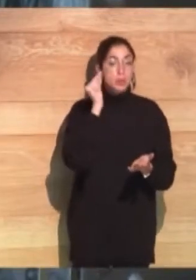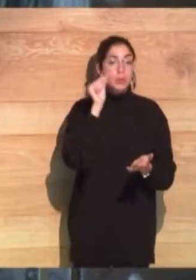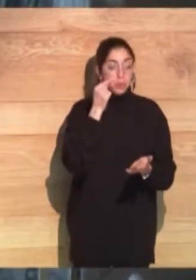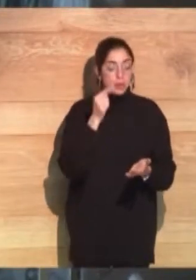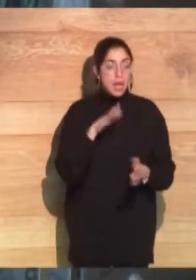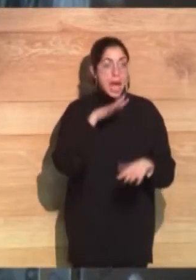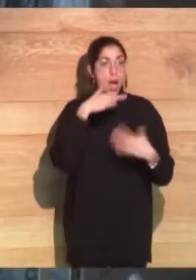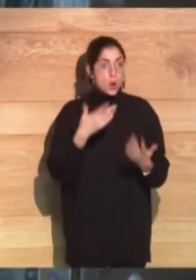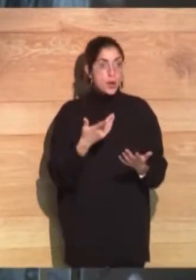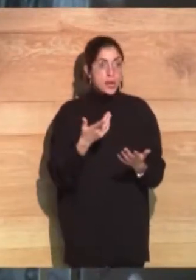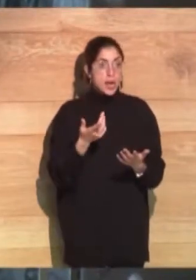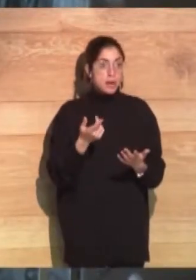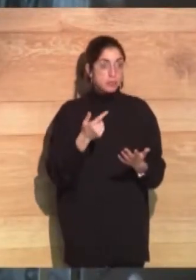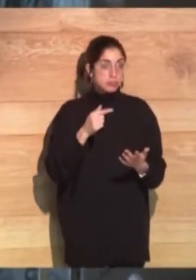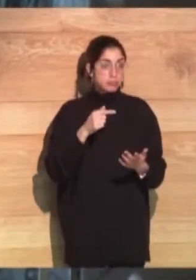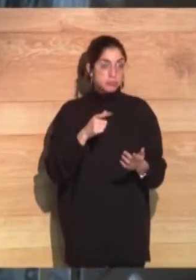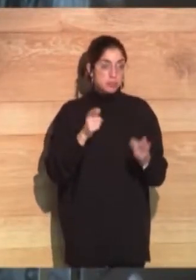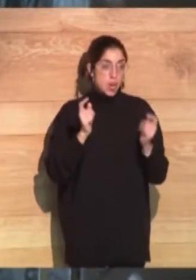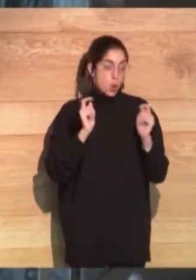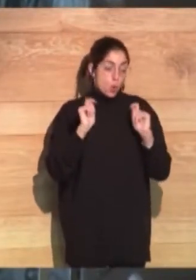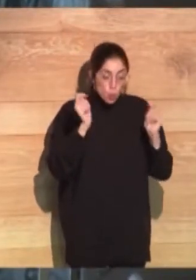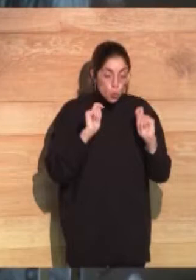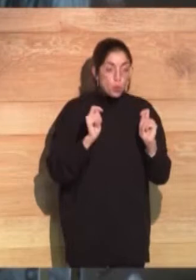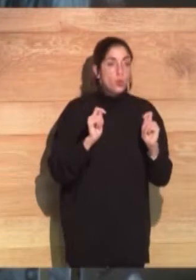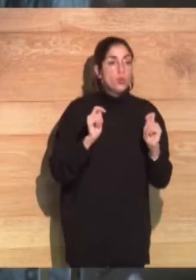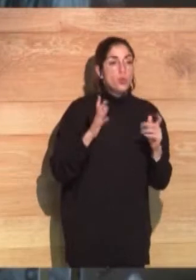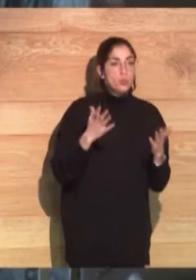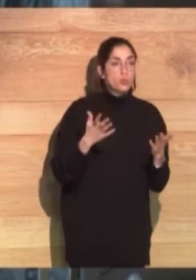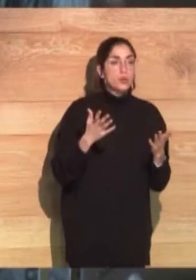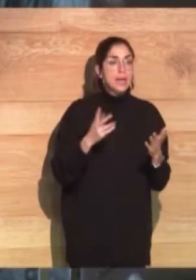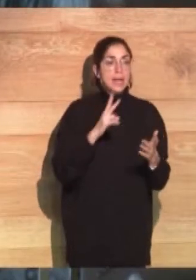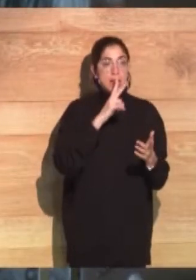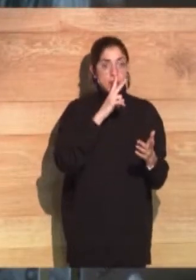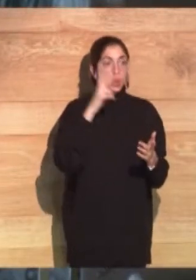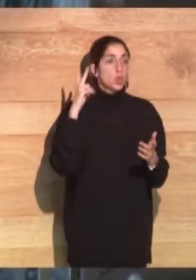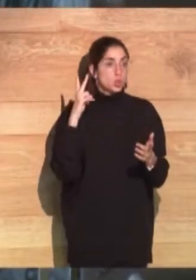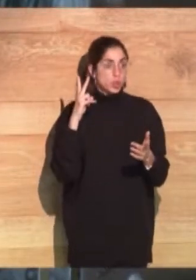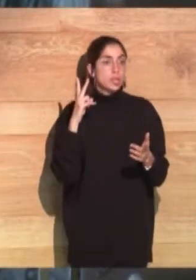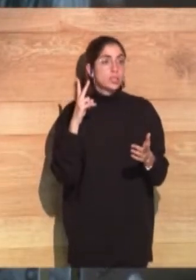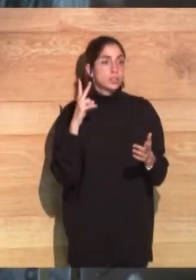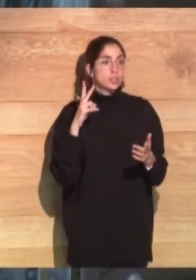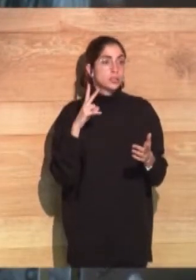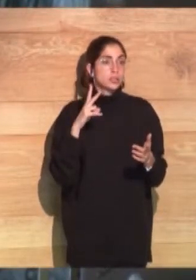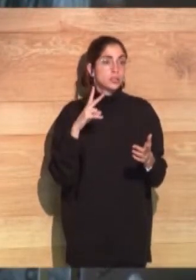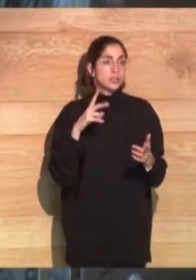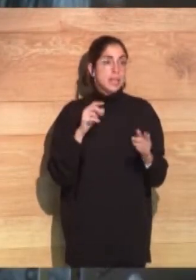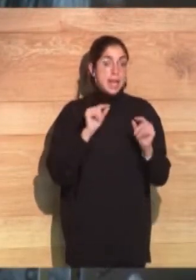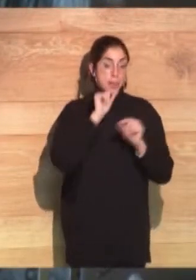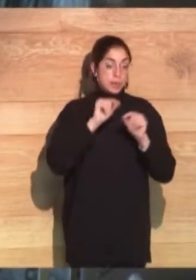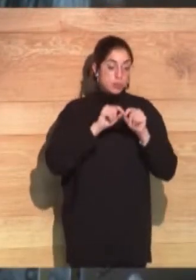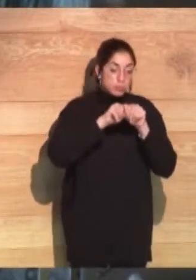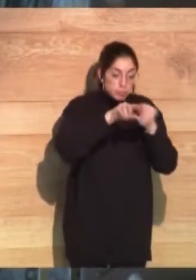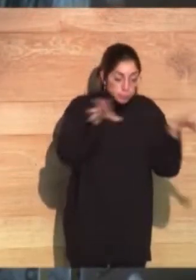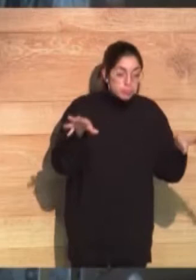años del primer desconcierto ante la rapidez con la que se propagó el virus, y todavía hoy, a